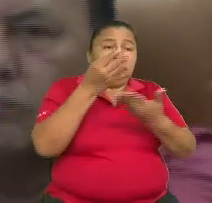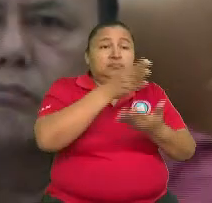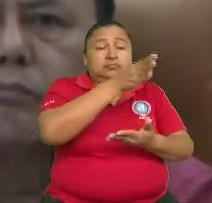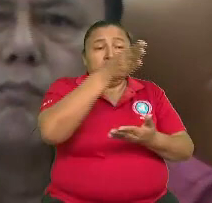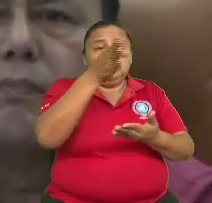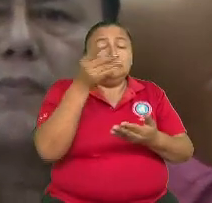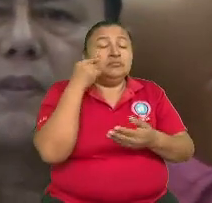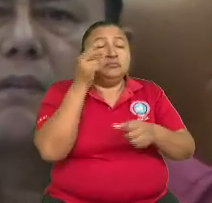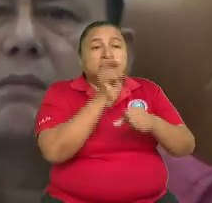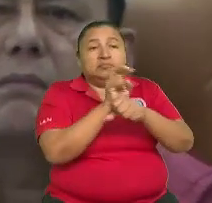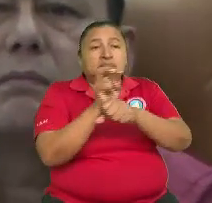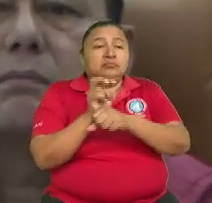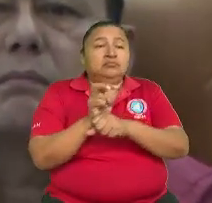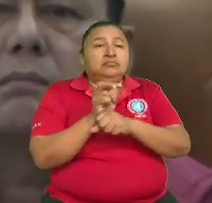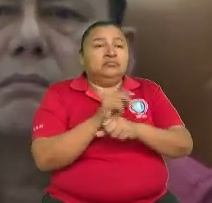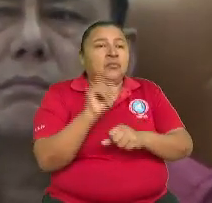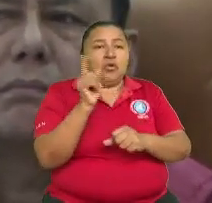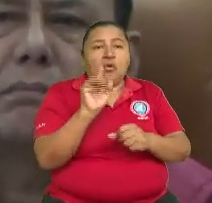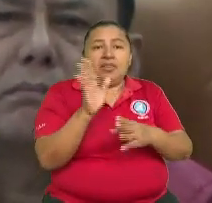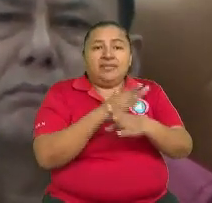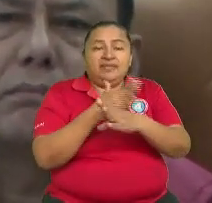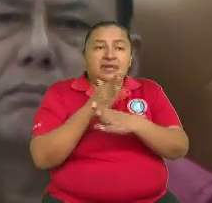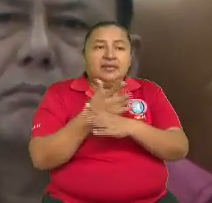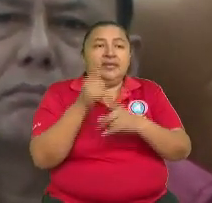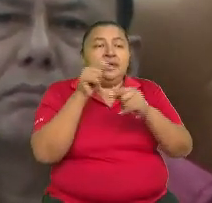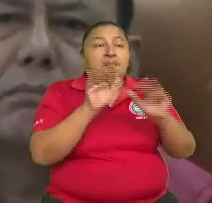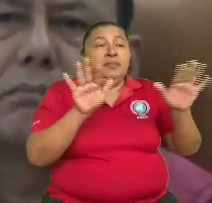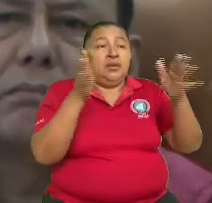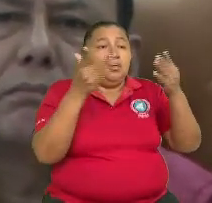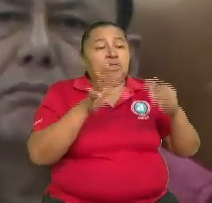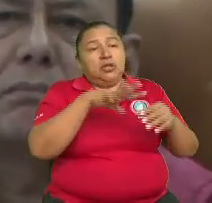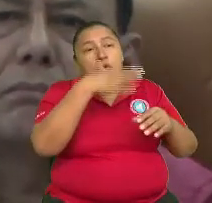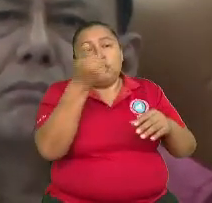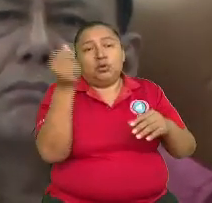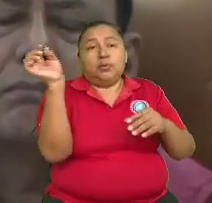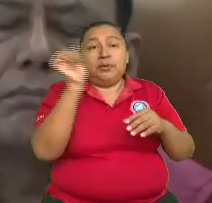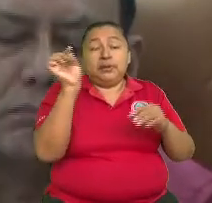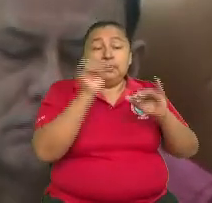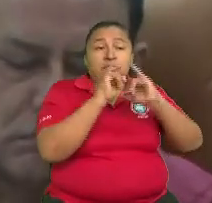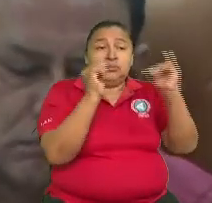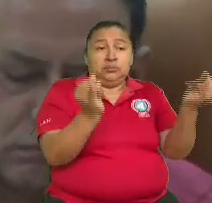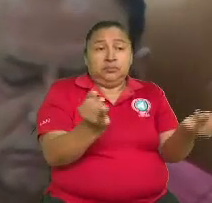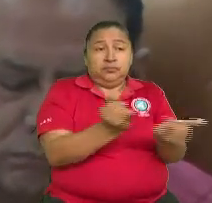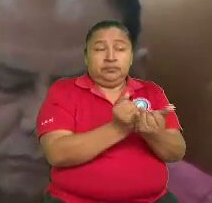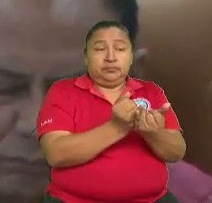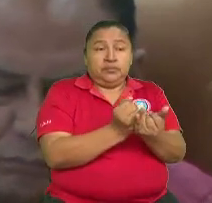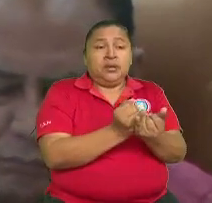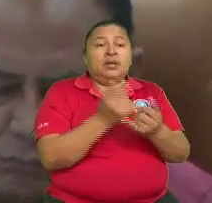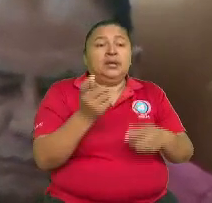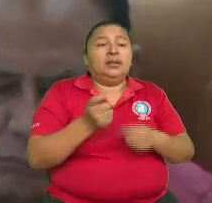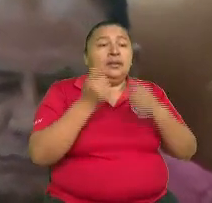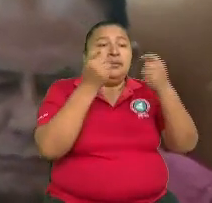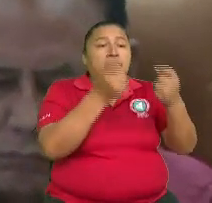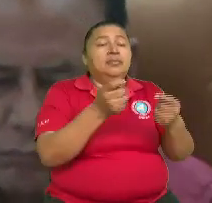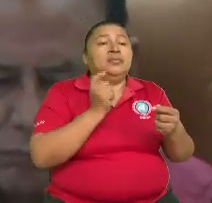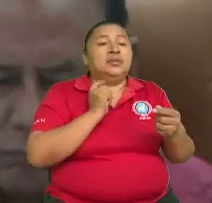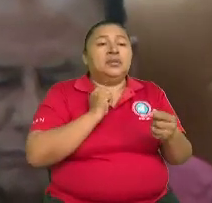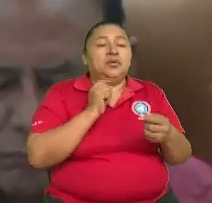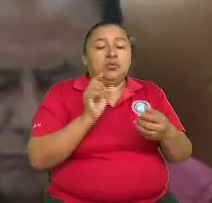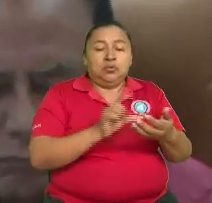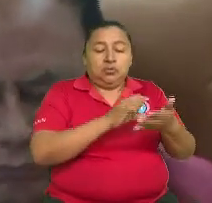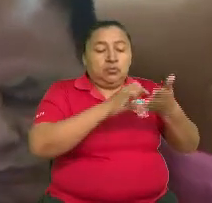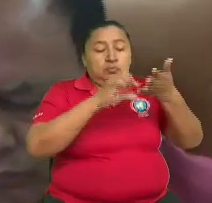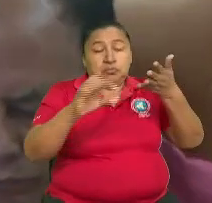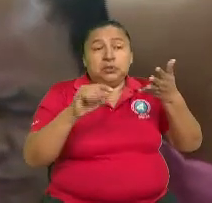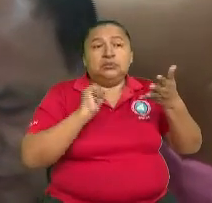y supervisión no es distinto de la mayoría de los préstamos internacionales que destinan también un componente